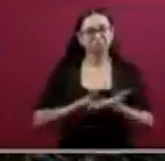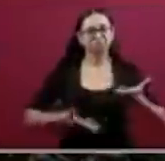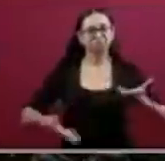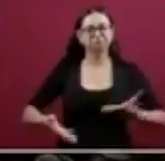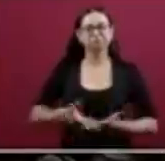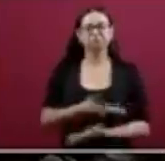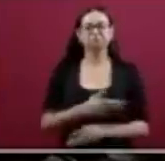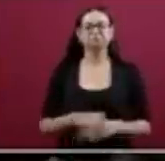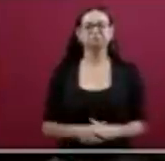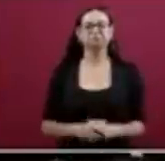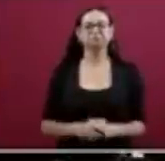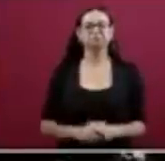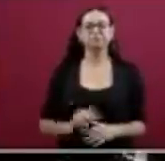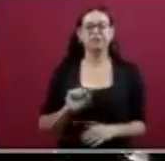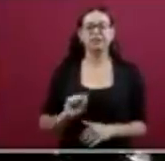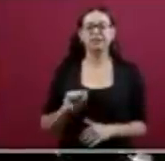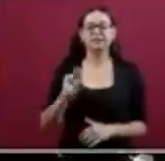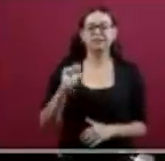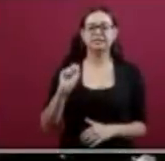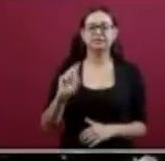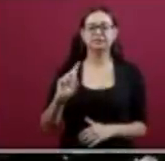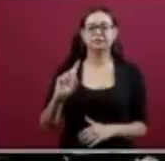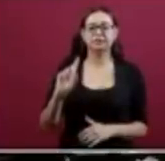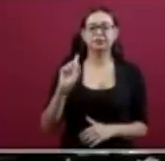El fin de semana visitamos